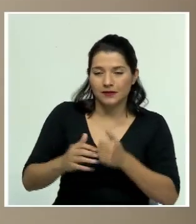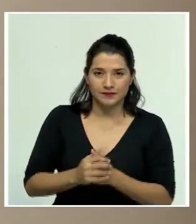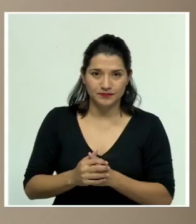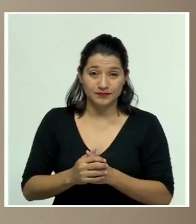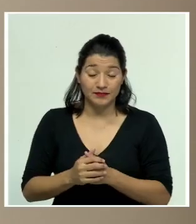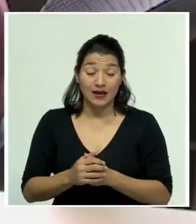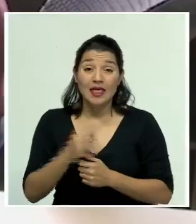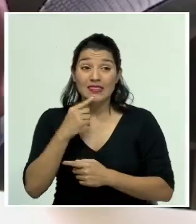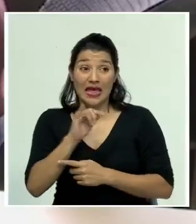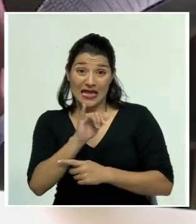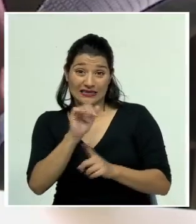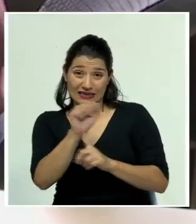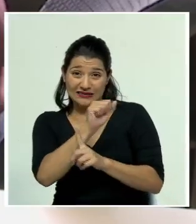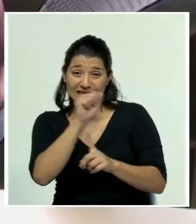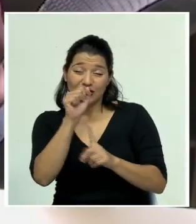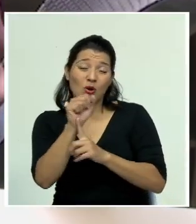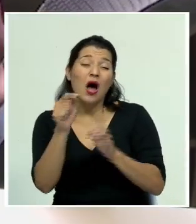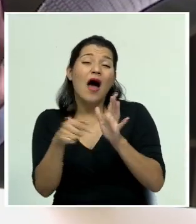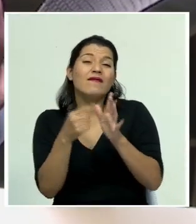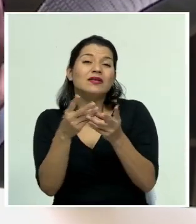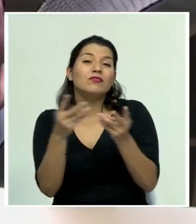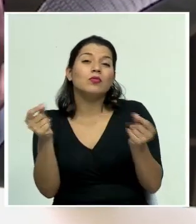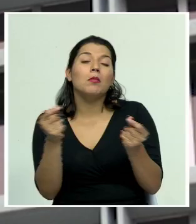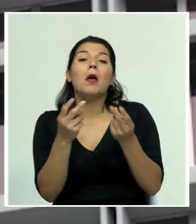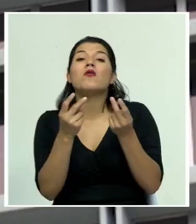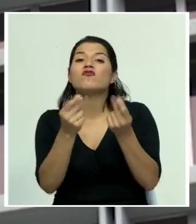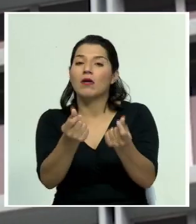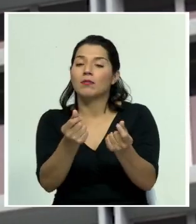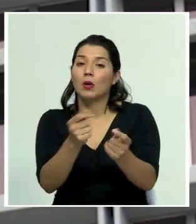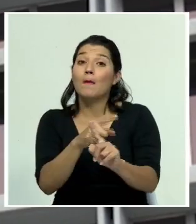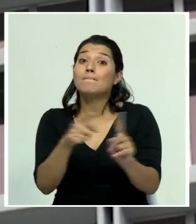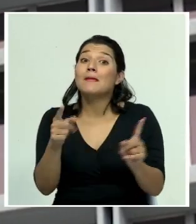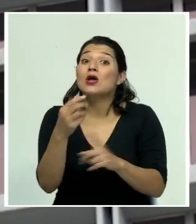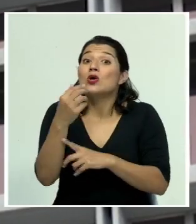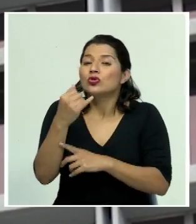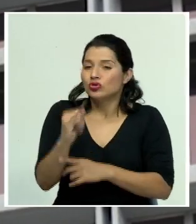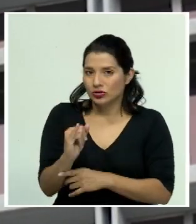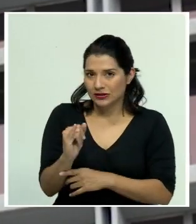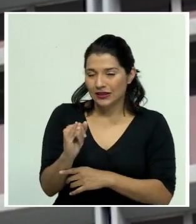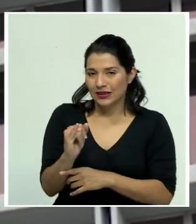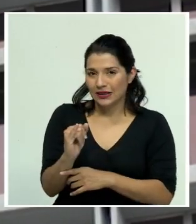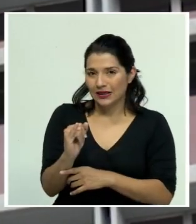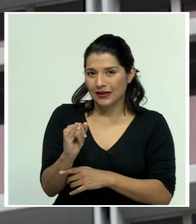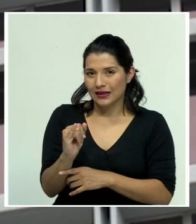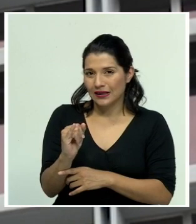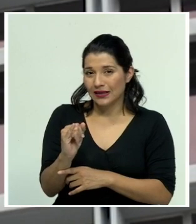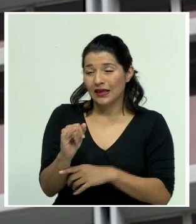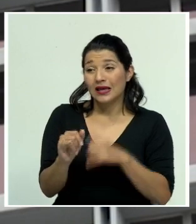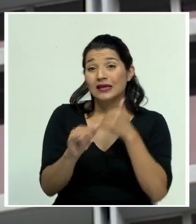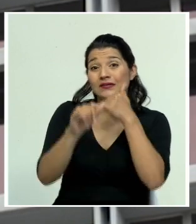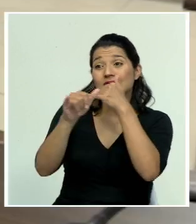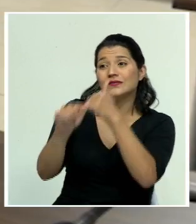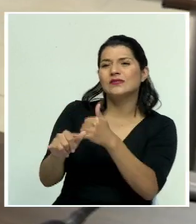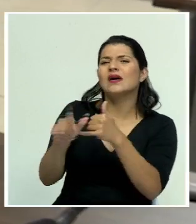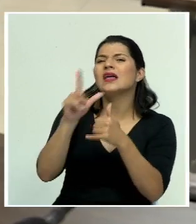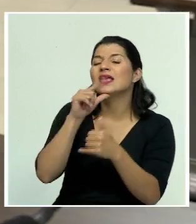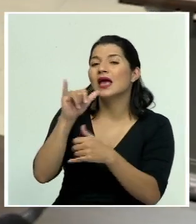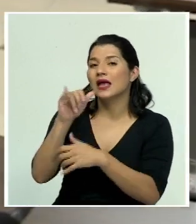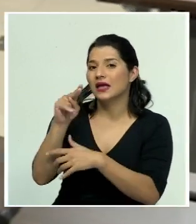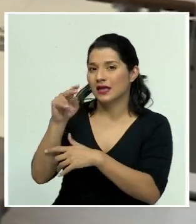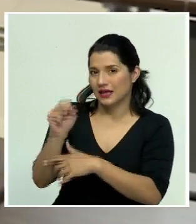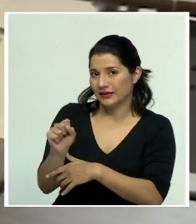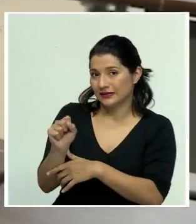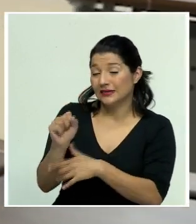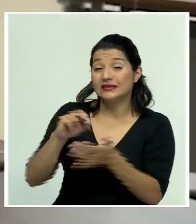Explicó que estos casos suelen resolverse bastante rápido, siempre que el demandado sea únicamente el Instituto Nacional de Seguros. Es decir, si